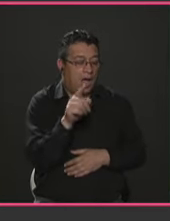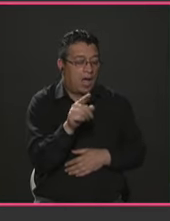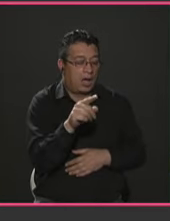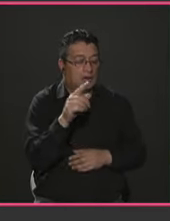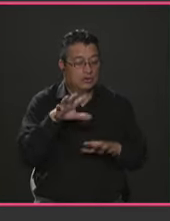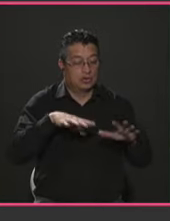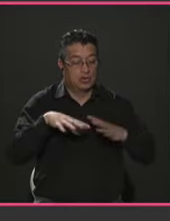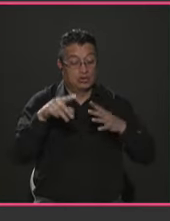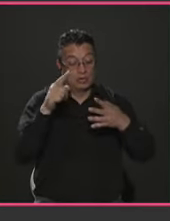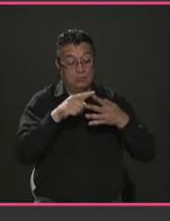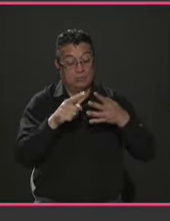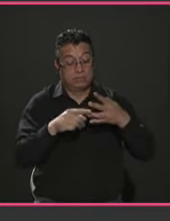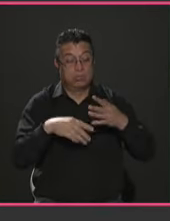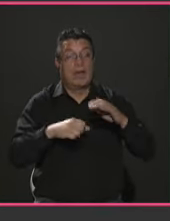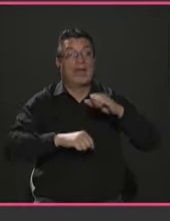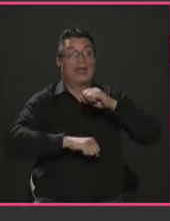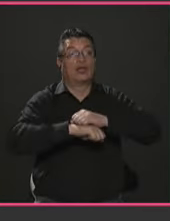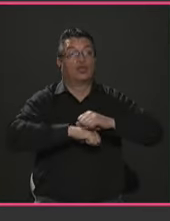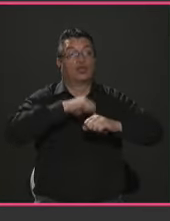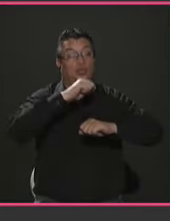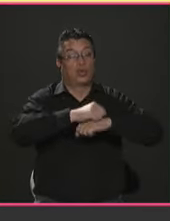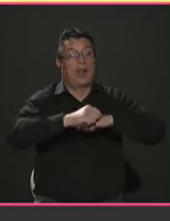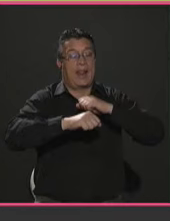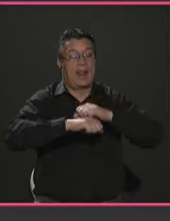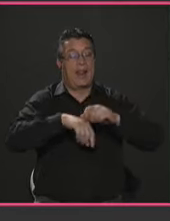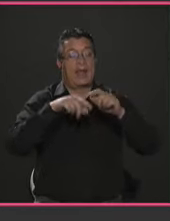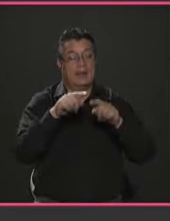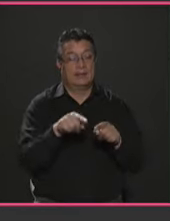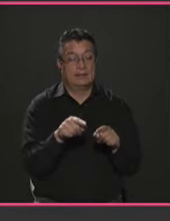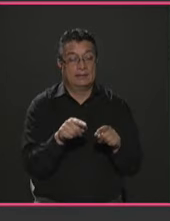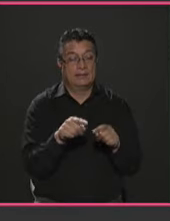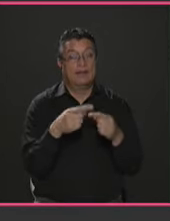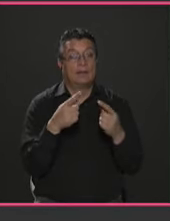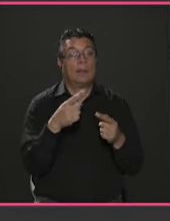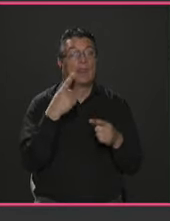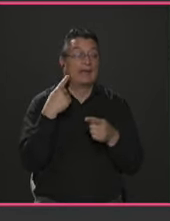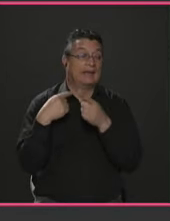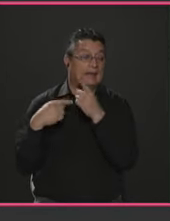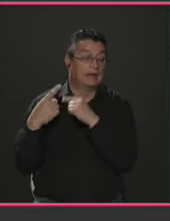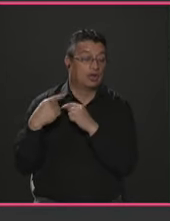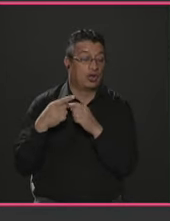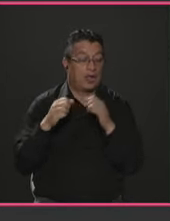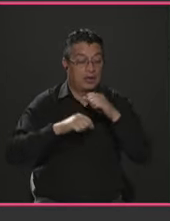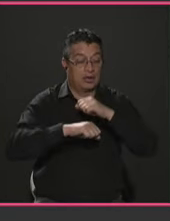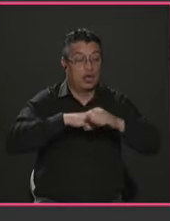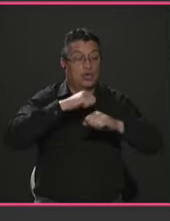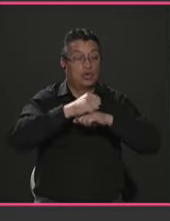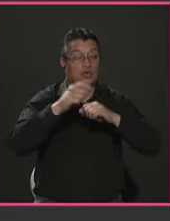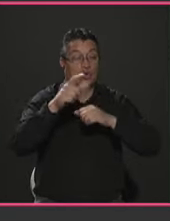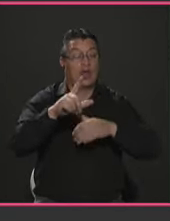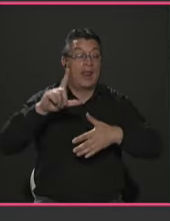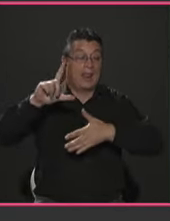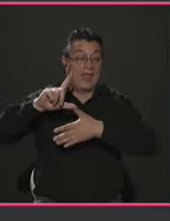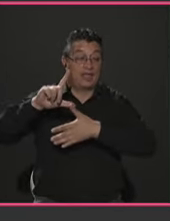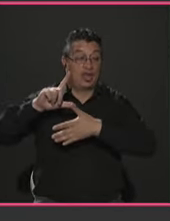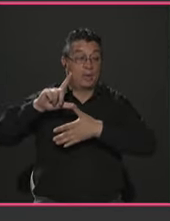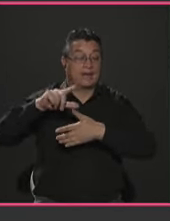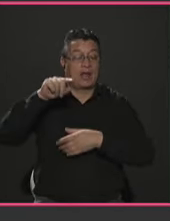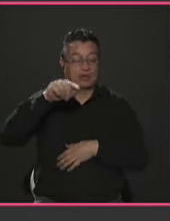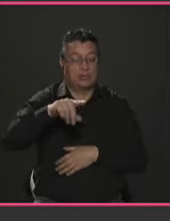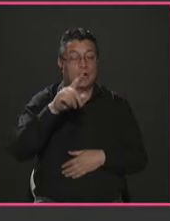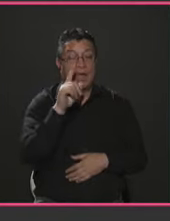como elemento estructural digamos y y est es un la historia del estructural latinoamericano que